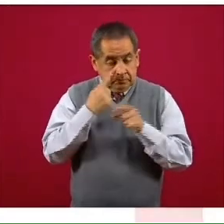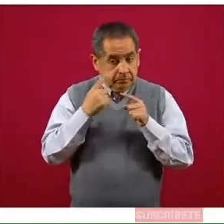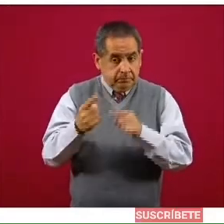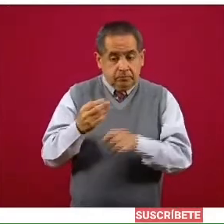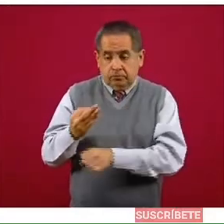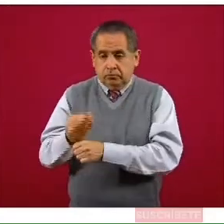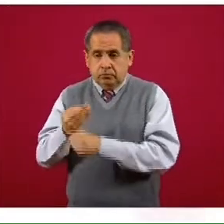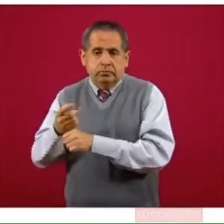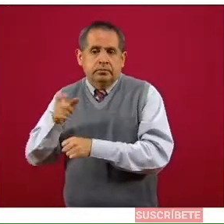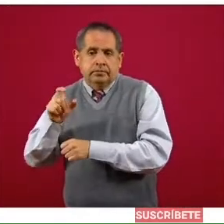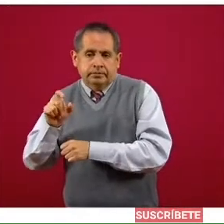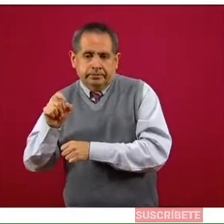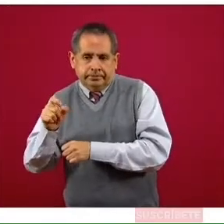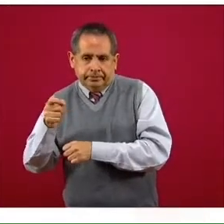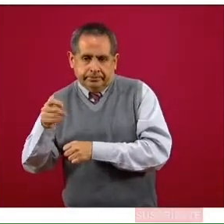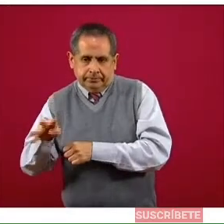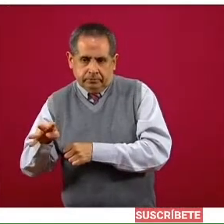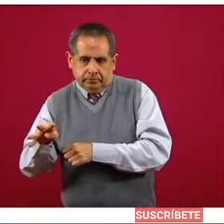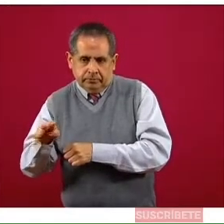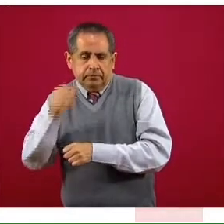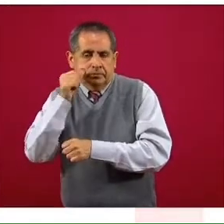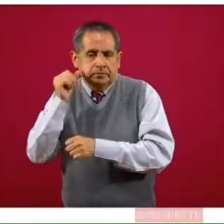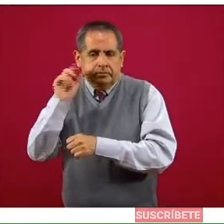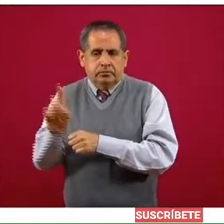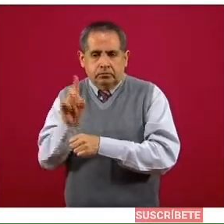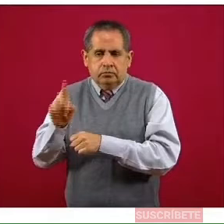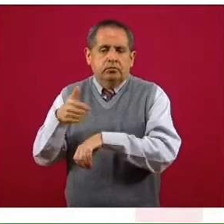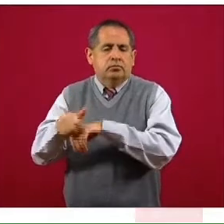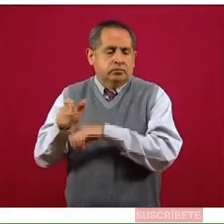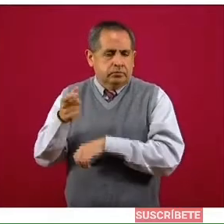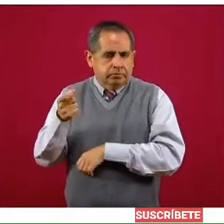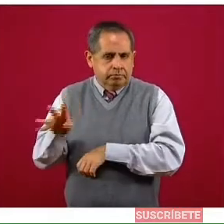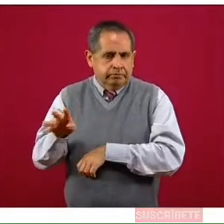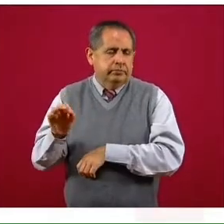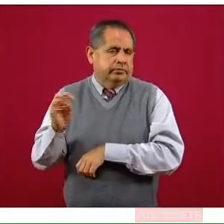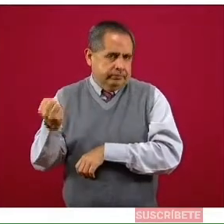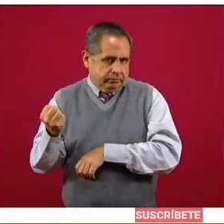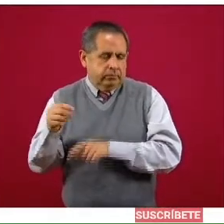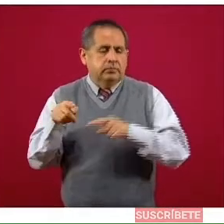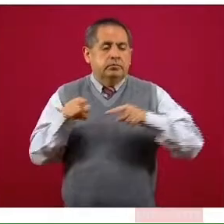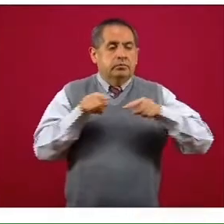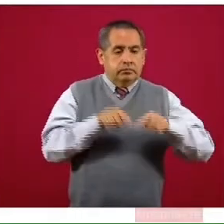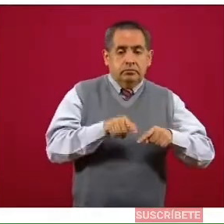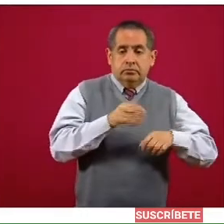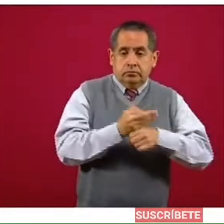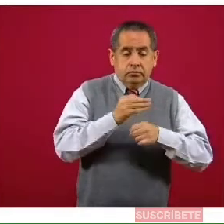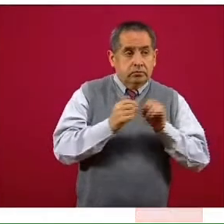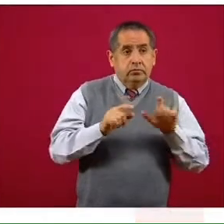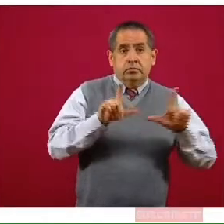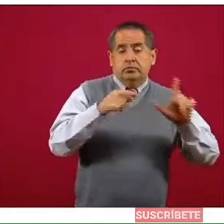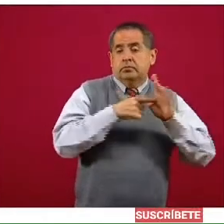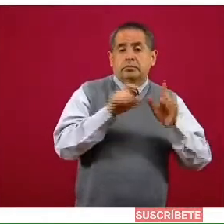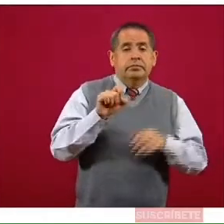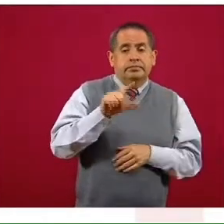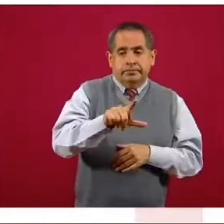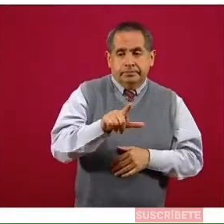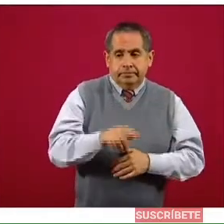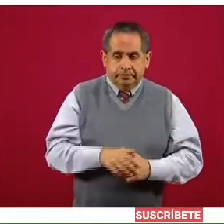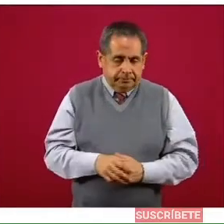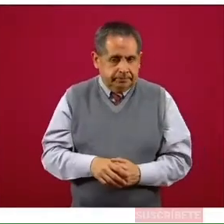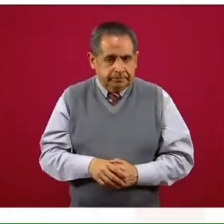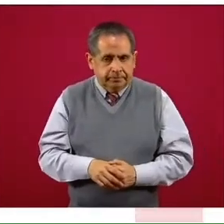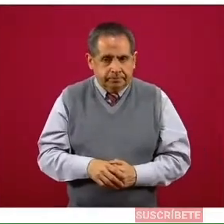viviendo la semana 29. Empezó ayer, domingo 12 de julio, y terminará el próximo sábado.